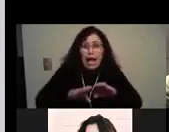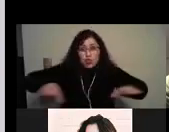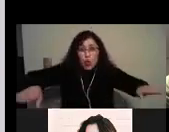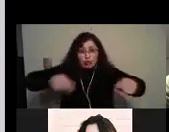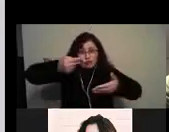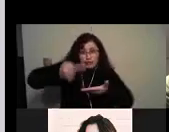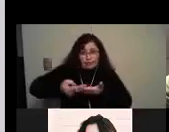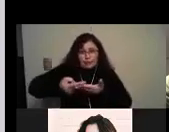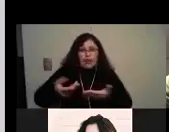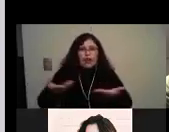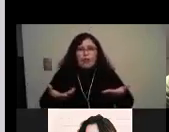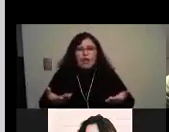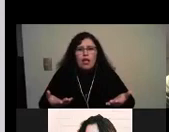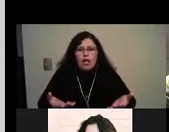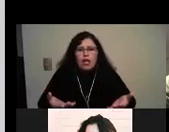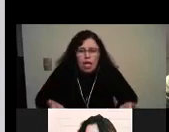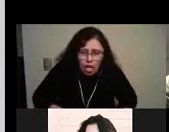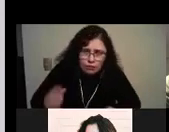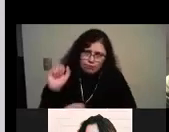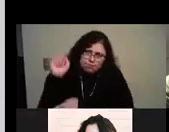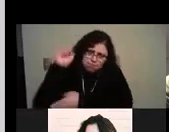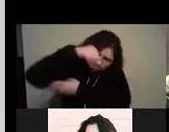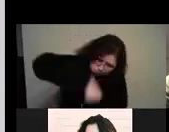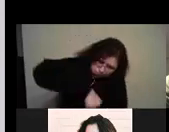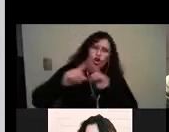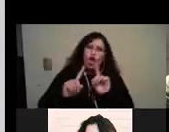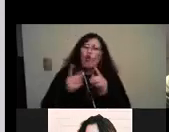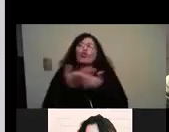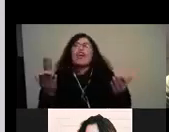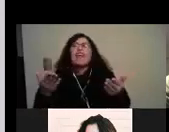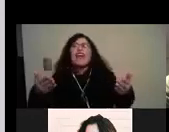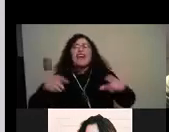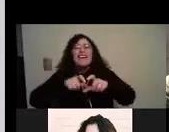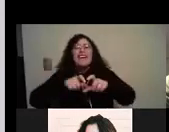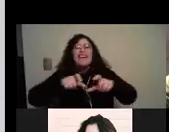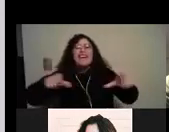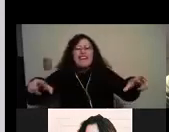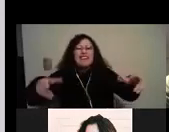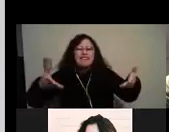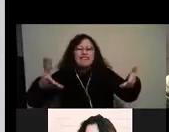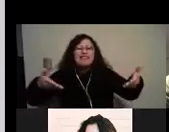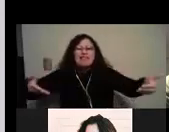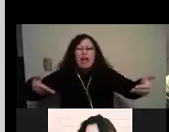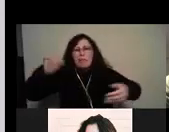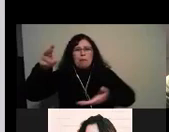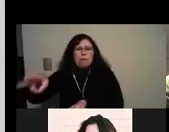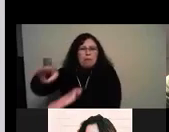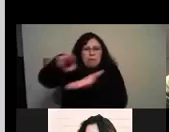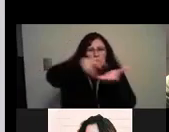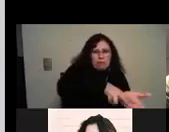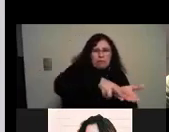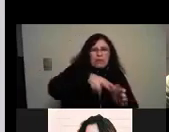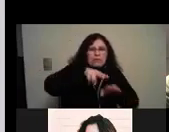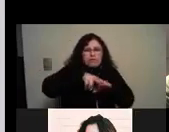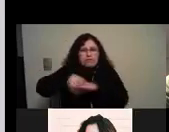Y si bien ustedes no van a trabajar con camillas, pacientes en camillas, sí, probablemente van a trabajar con pacientes muchas veces en